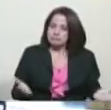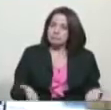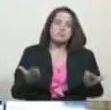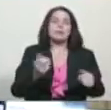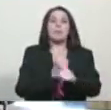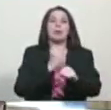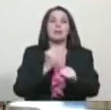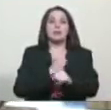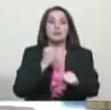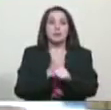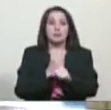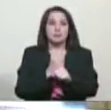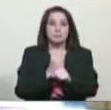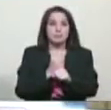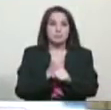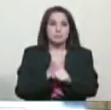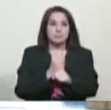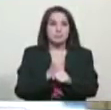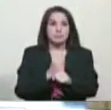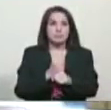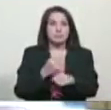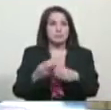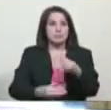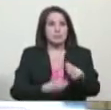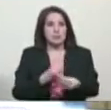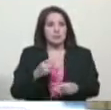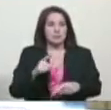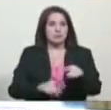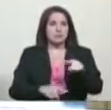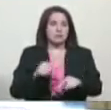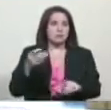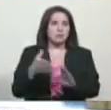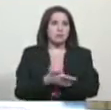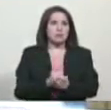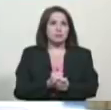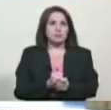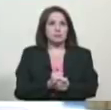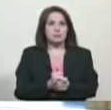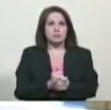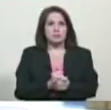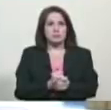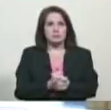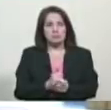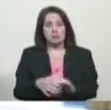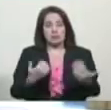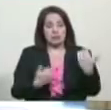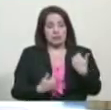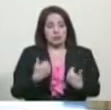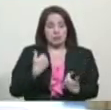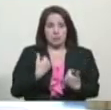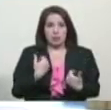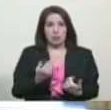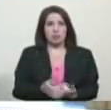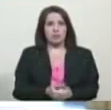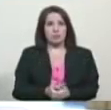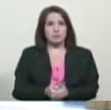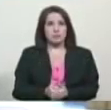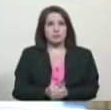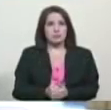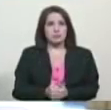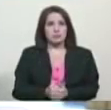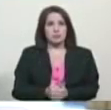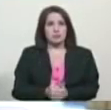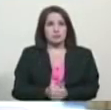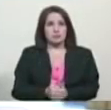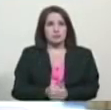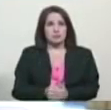trabajar, trabajar y trabajar. Y del Guárico, en este miércoles económico, este